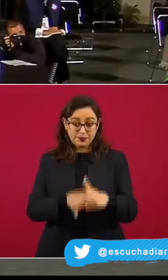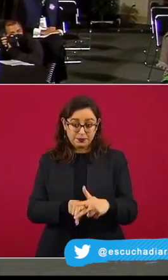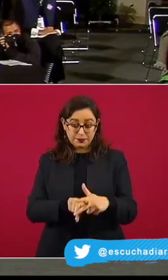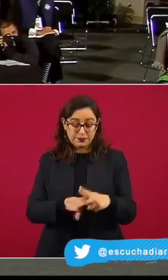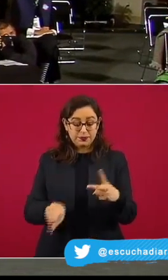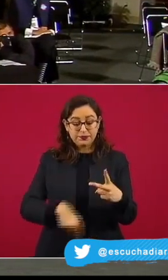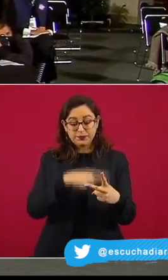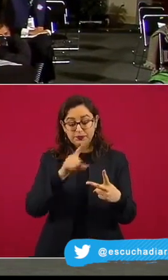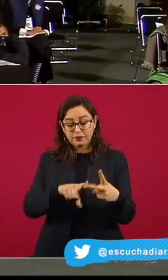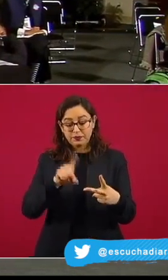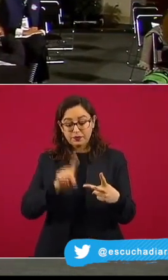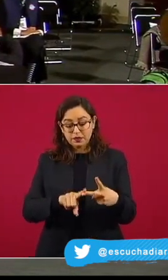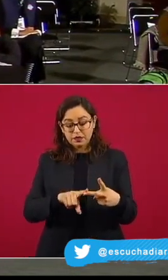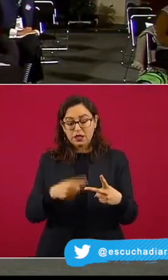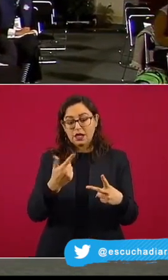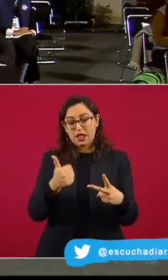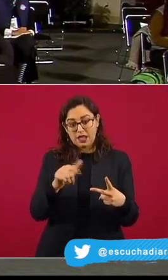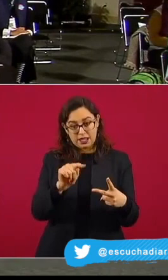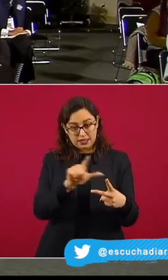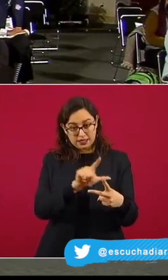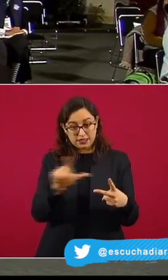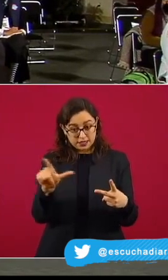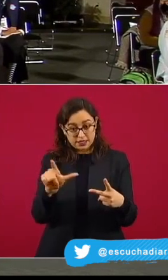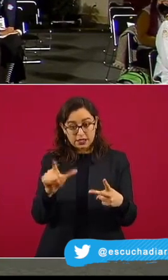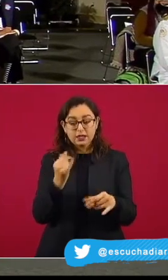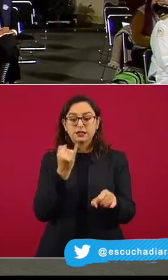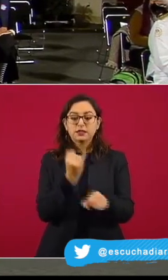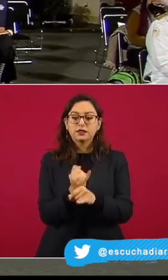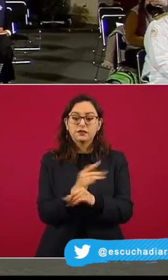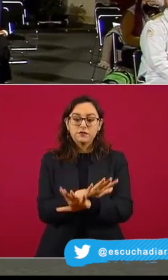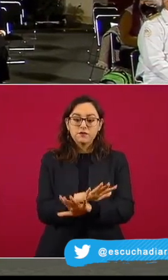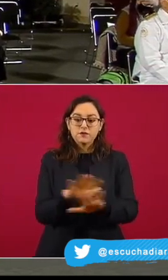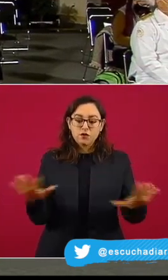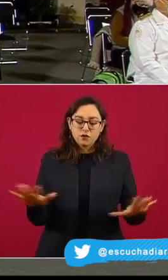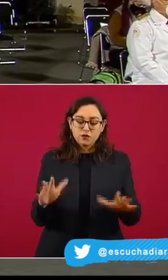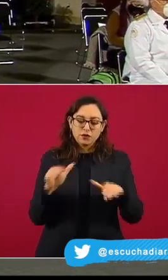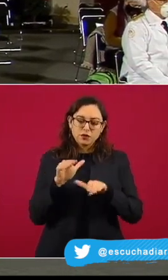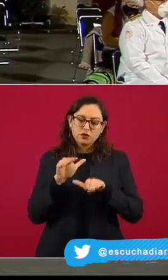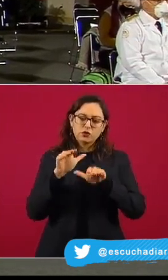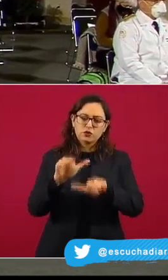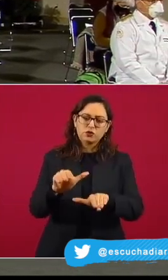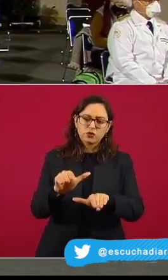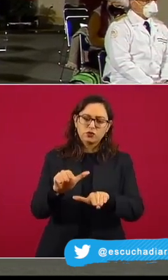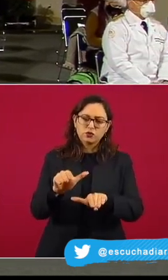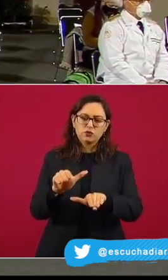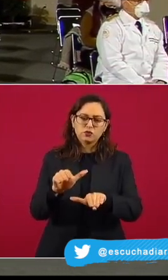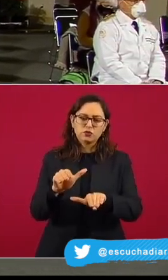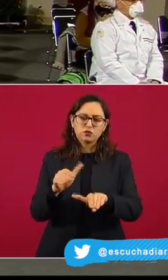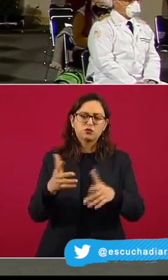las tarifas eléctricas, afectando a millones de mexicanos con tarifas excesivas.